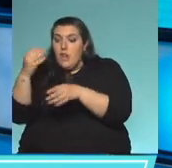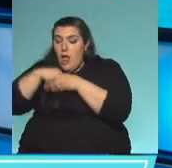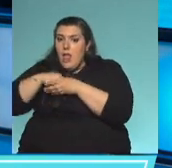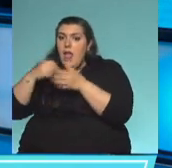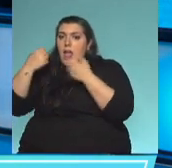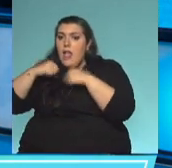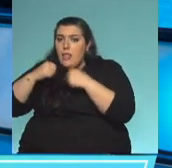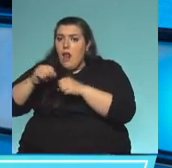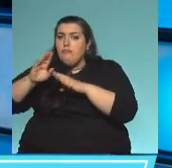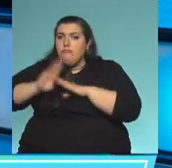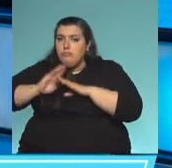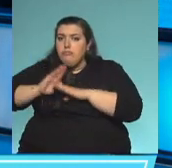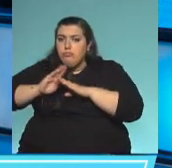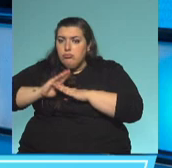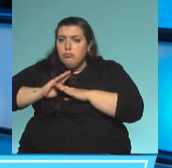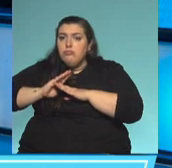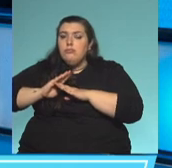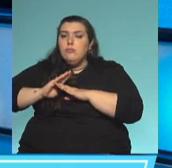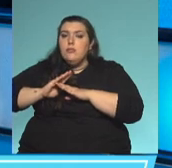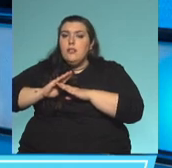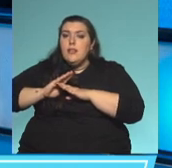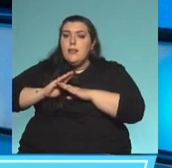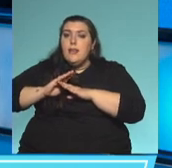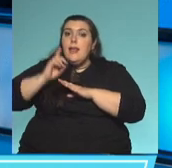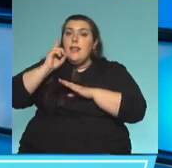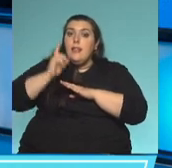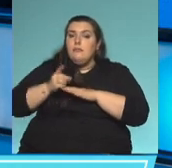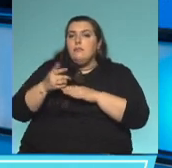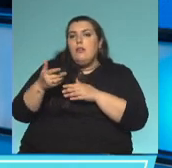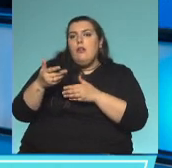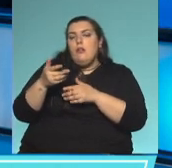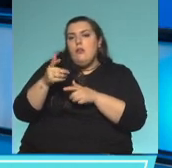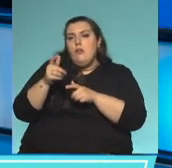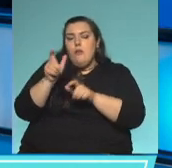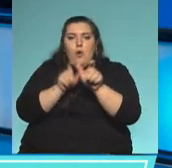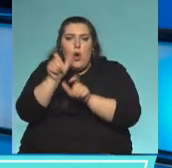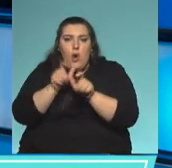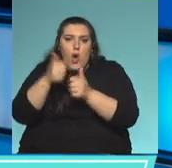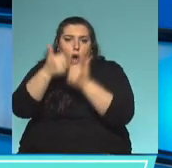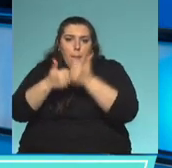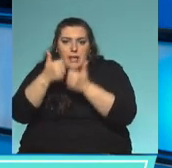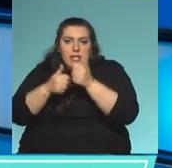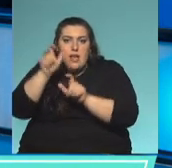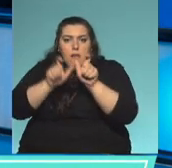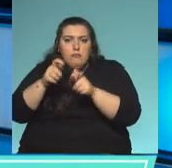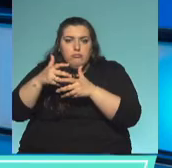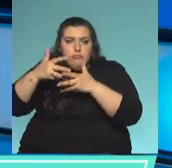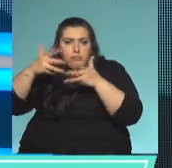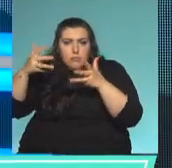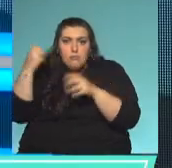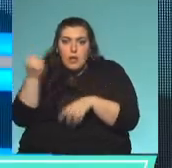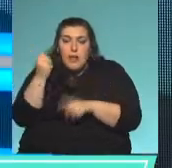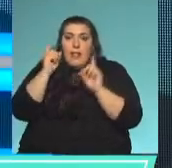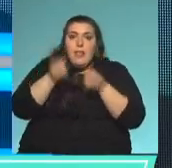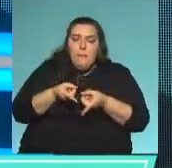entrenar, responder correctamente como lo acabas de hacer, compartir con jugadores que también tienen unos objetivos muy altos. Y además, y seguir siendo una